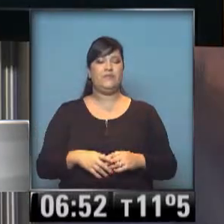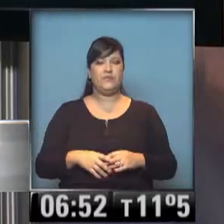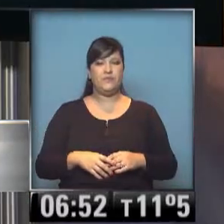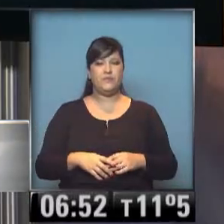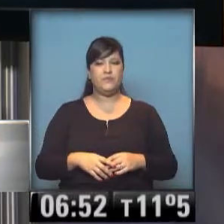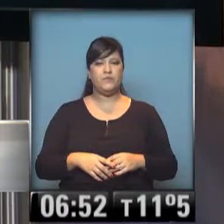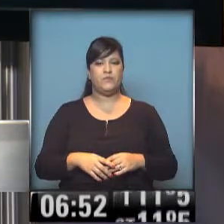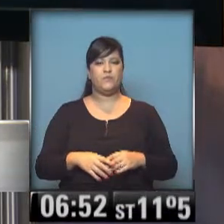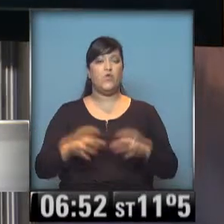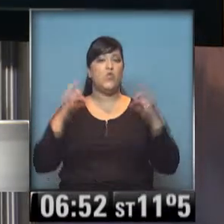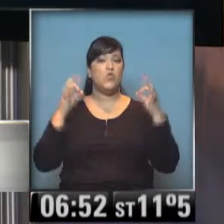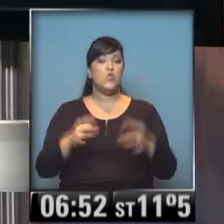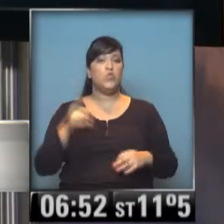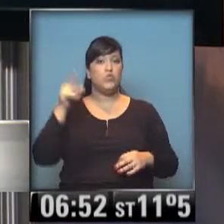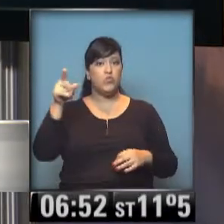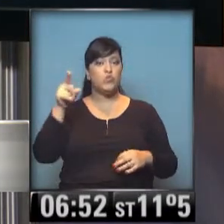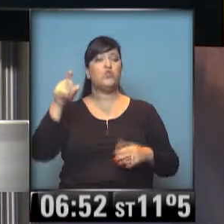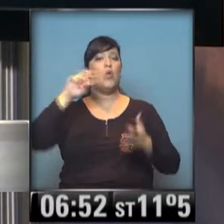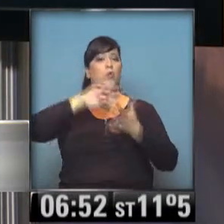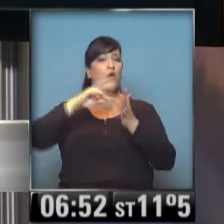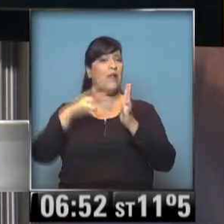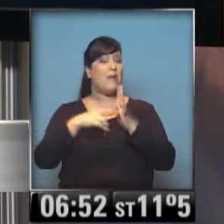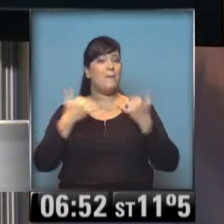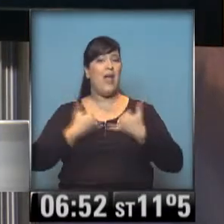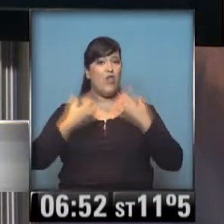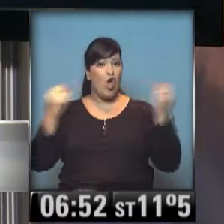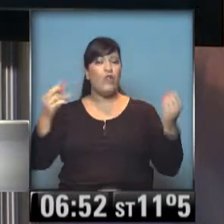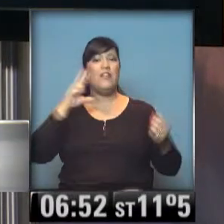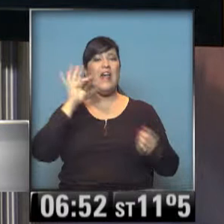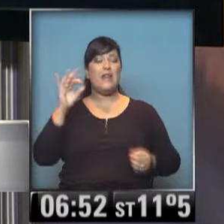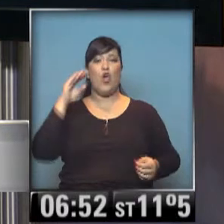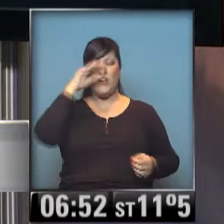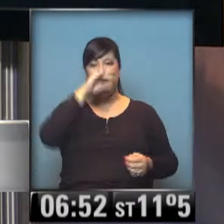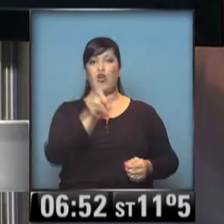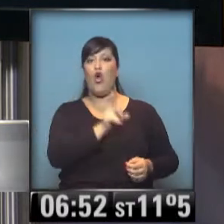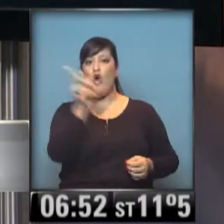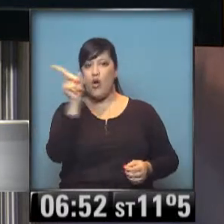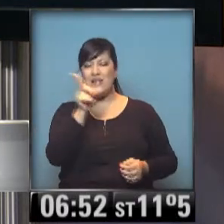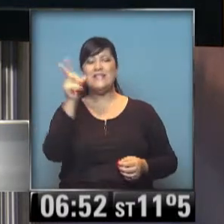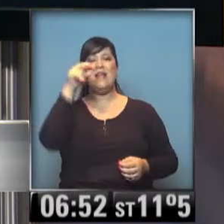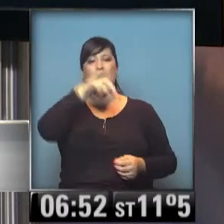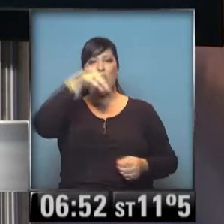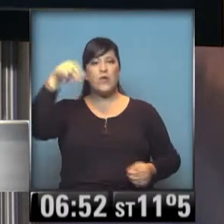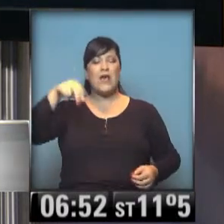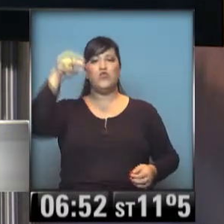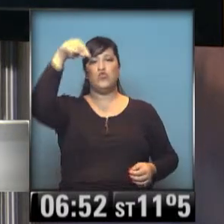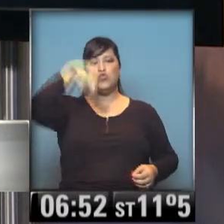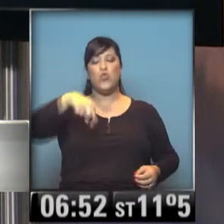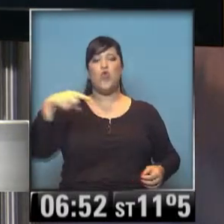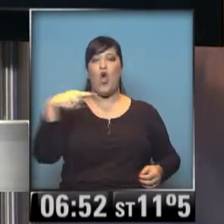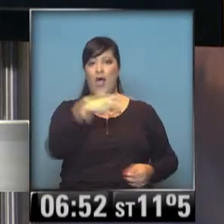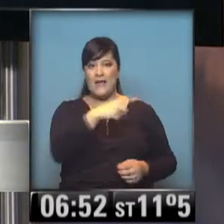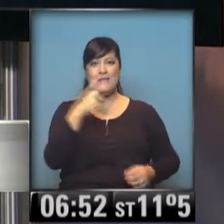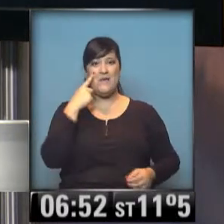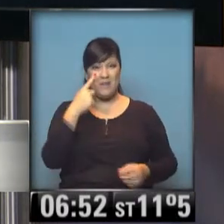Y justamente estaría afectando el oeste de Río Negro, sudoeste de Neuquén. Allí está clarísimo, clarísimo en esta